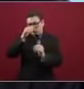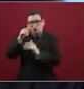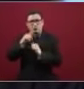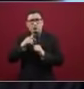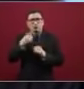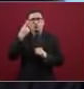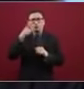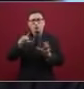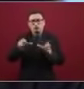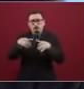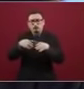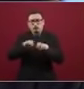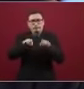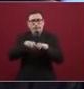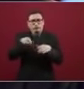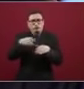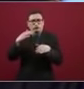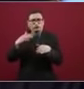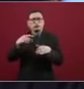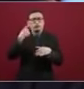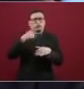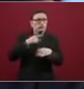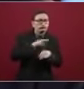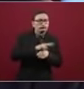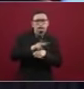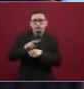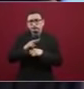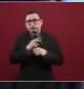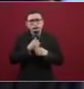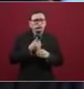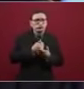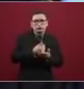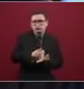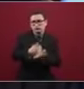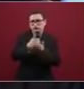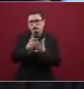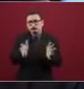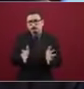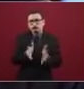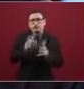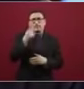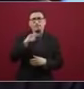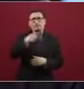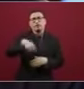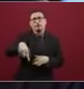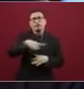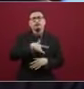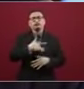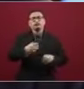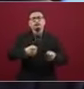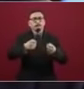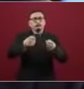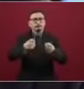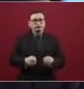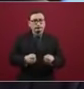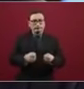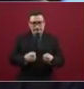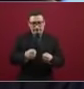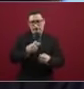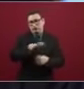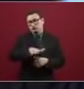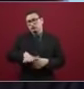mando único tendiente a generar un modelo de seguridad de